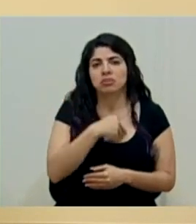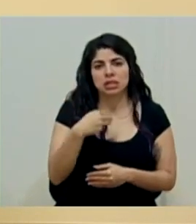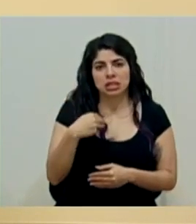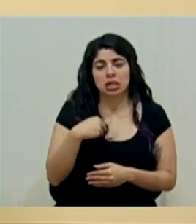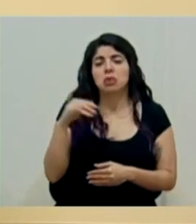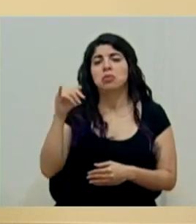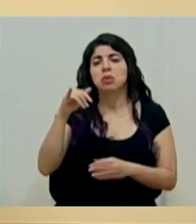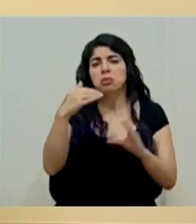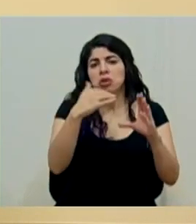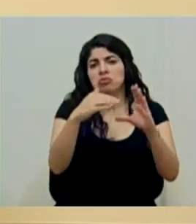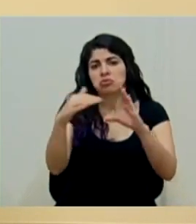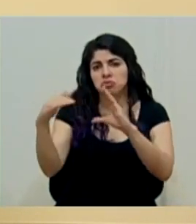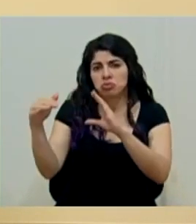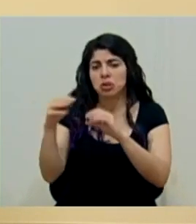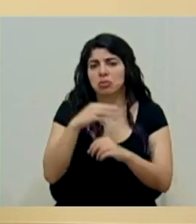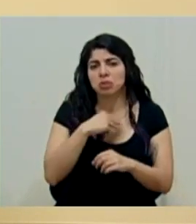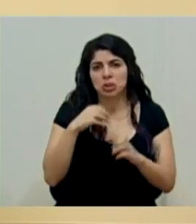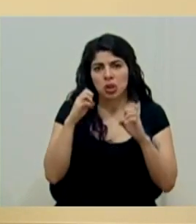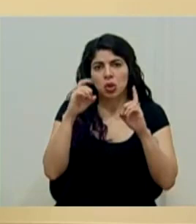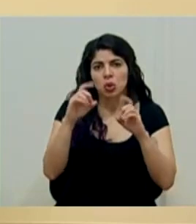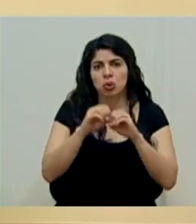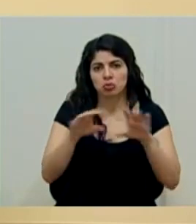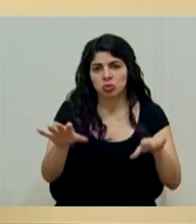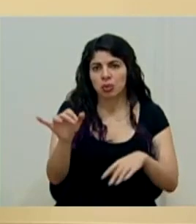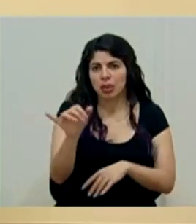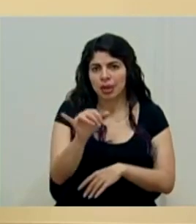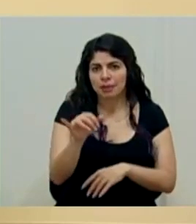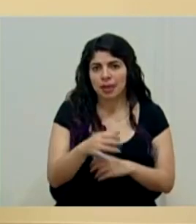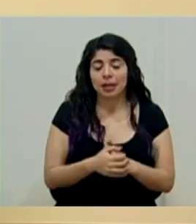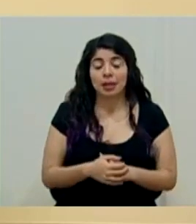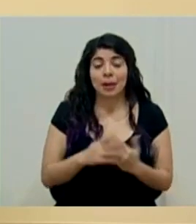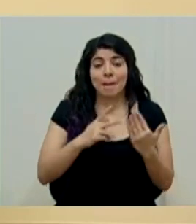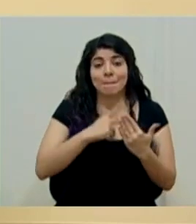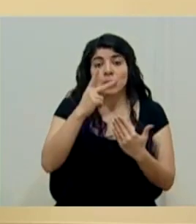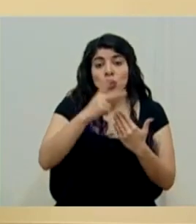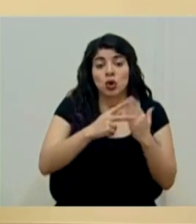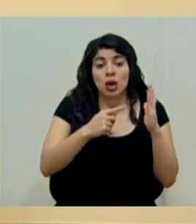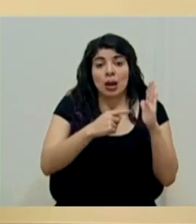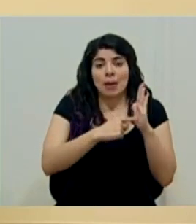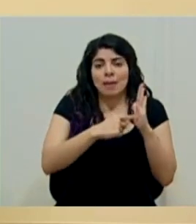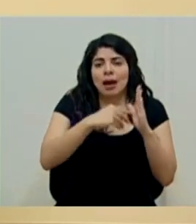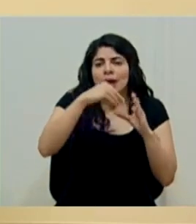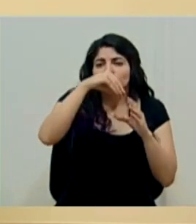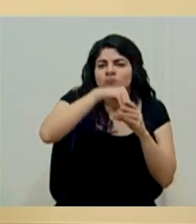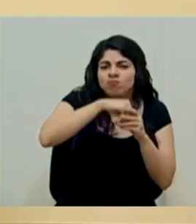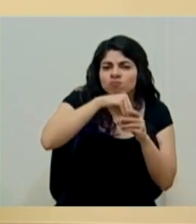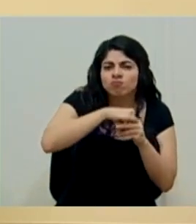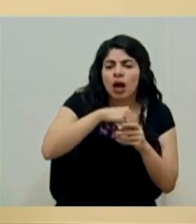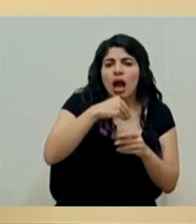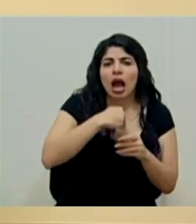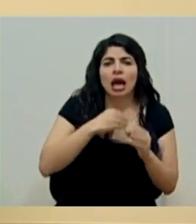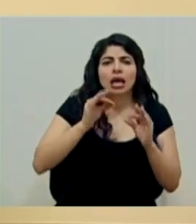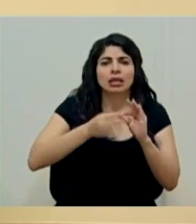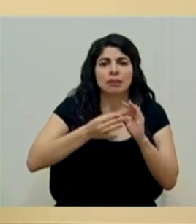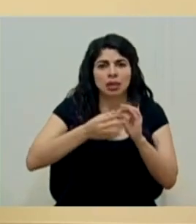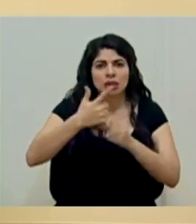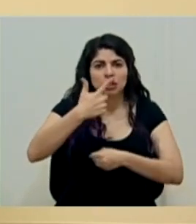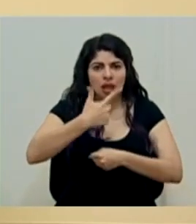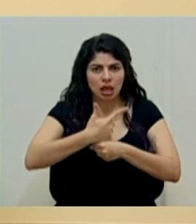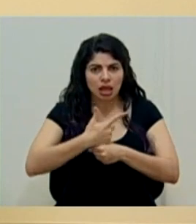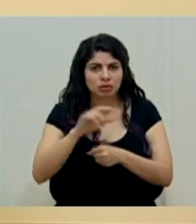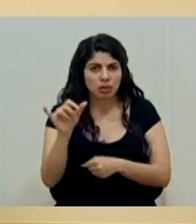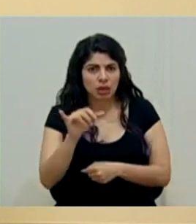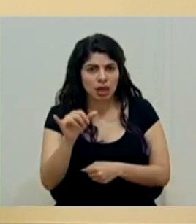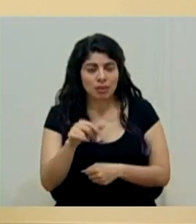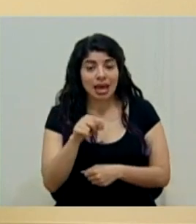será distribuida por correo masivo en el Ministerio de Educación Pública. Los programas cuentan también, por supuesto, con la interpretación en lesco,